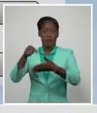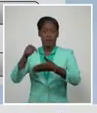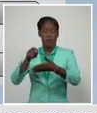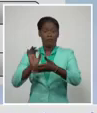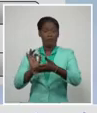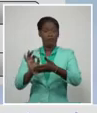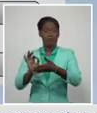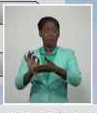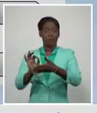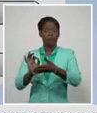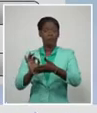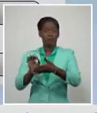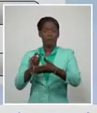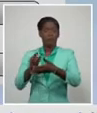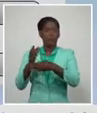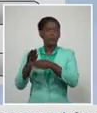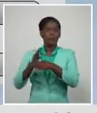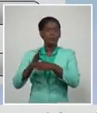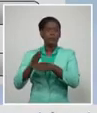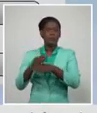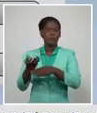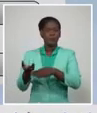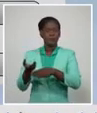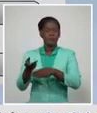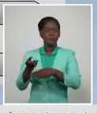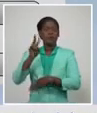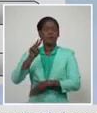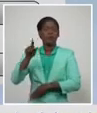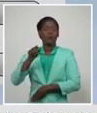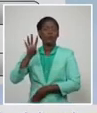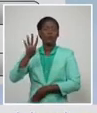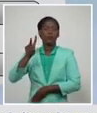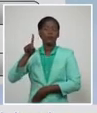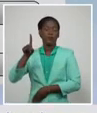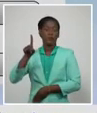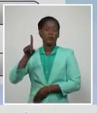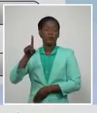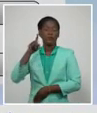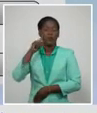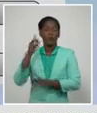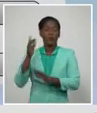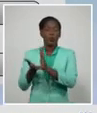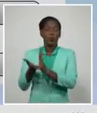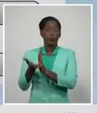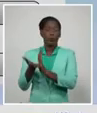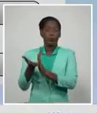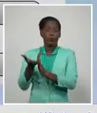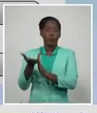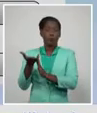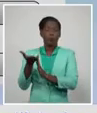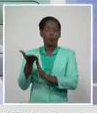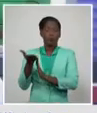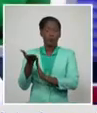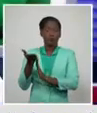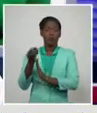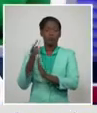una letalidad de 2,41, superior a la del día de